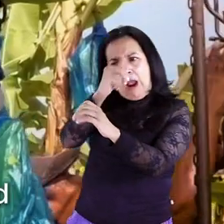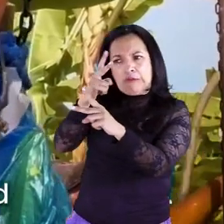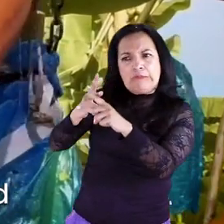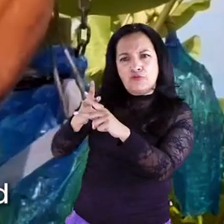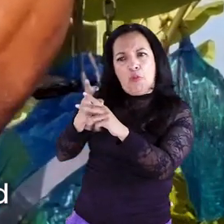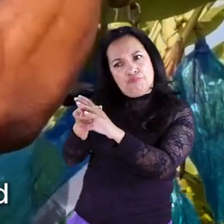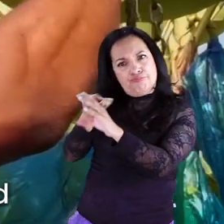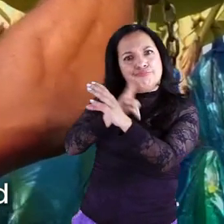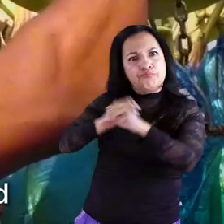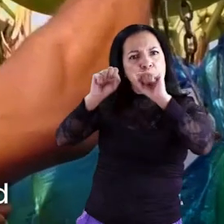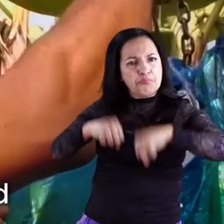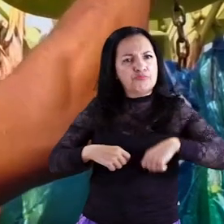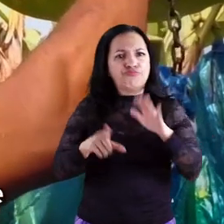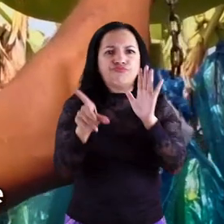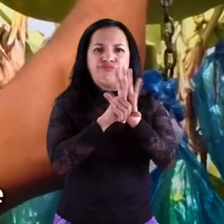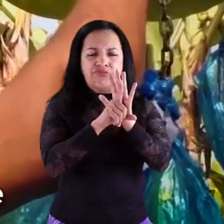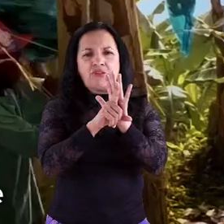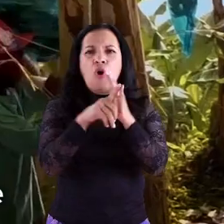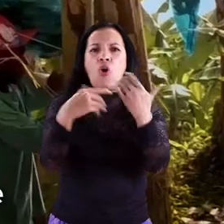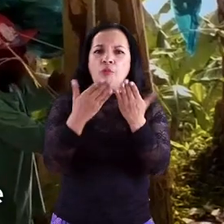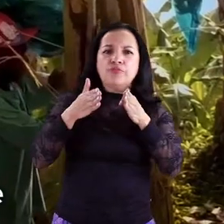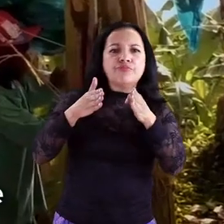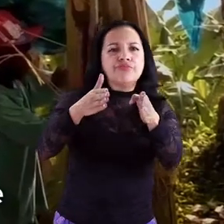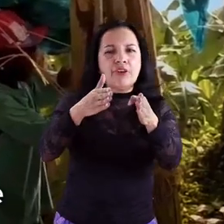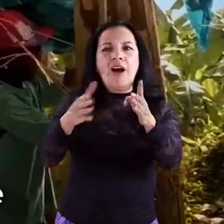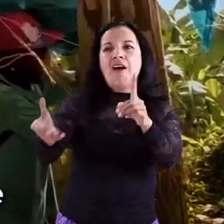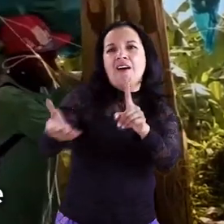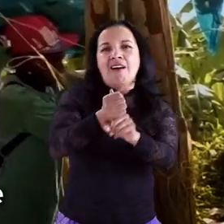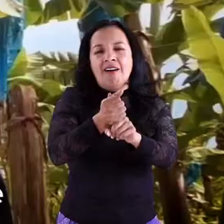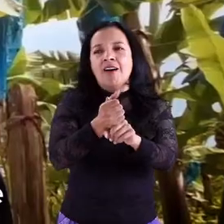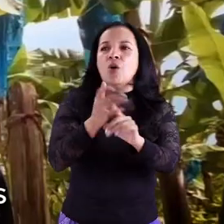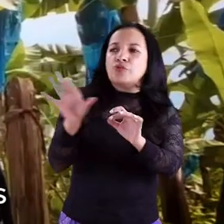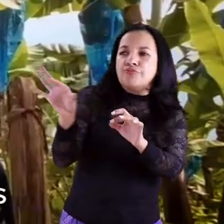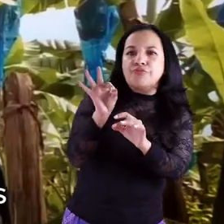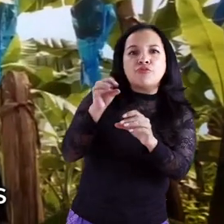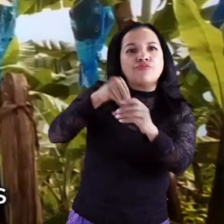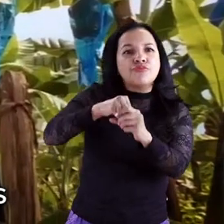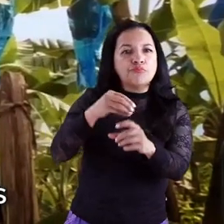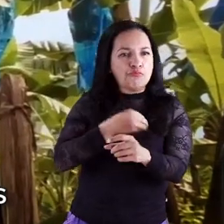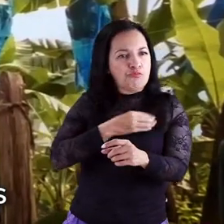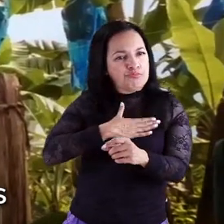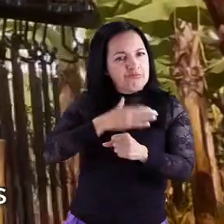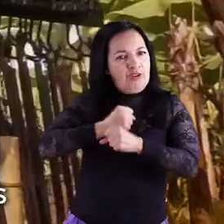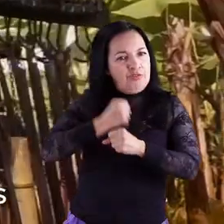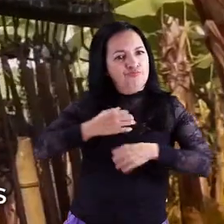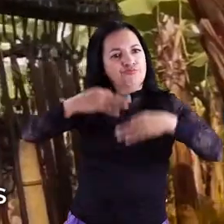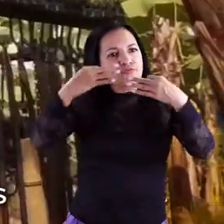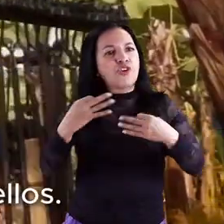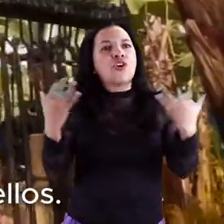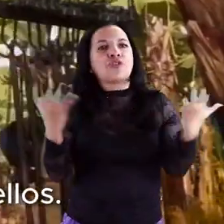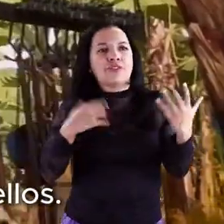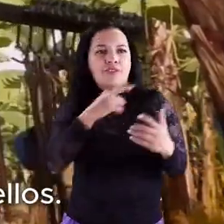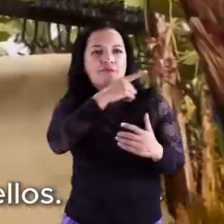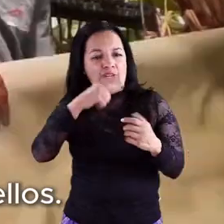un camino a través de la legalidad, y ese camino lo encontramos a través de un empleo formal en la finca bananera,